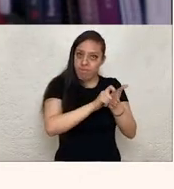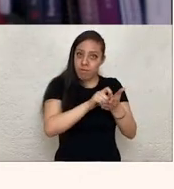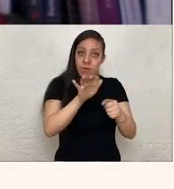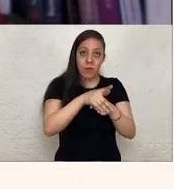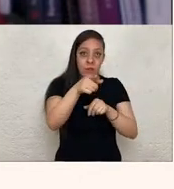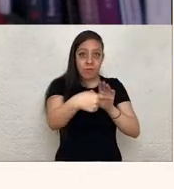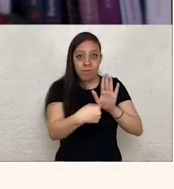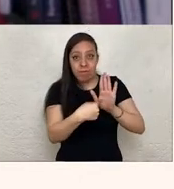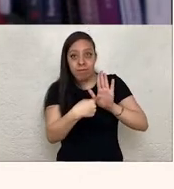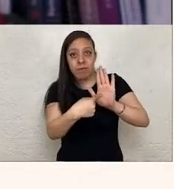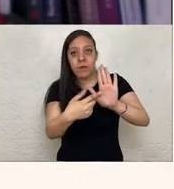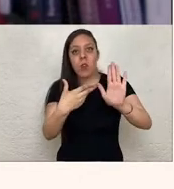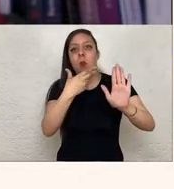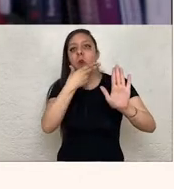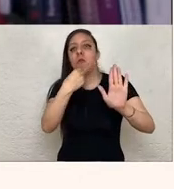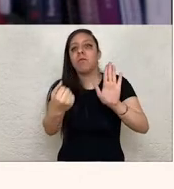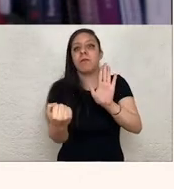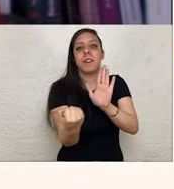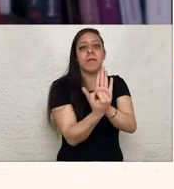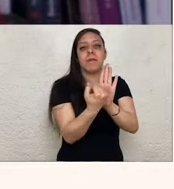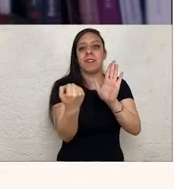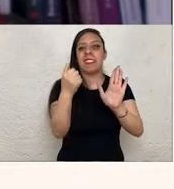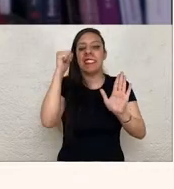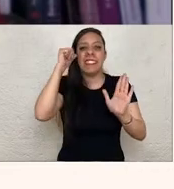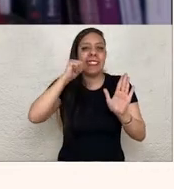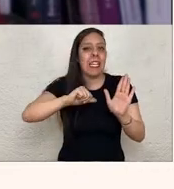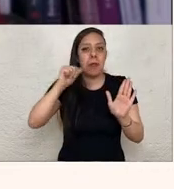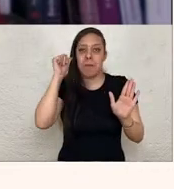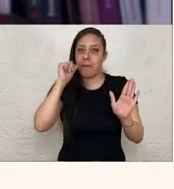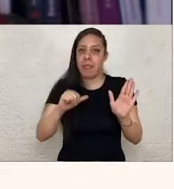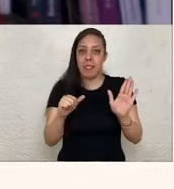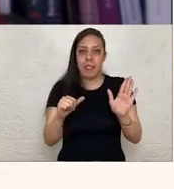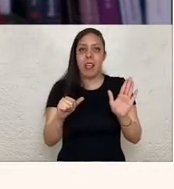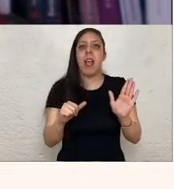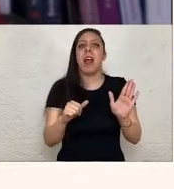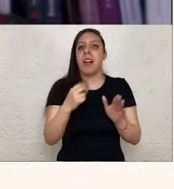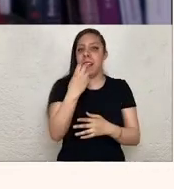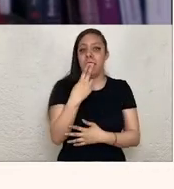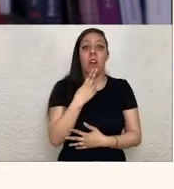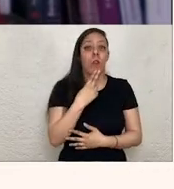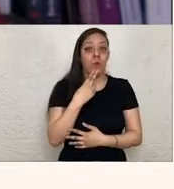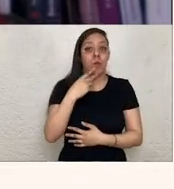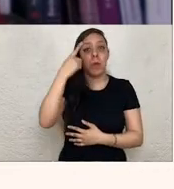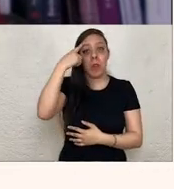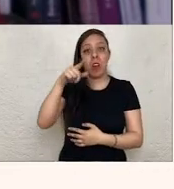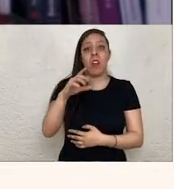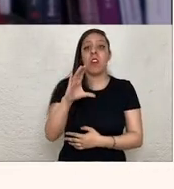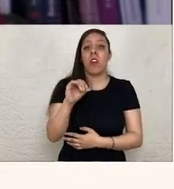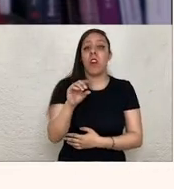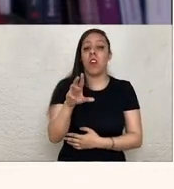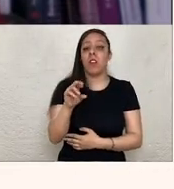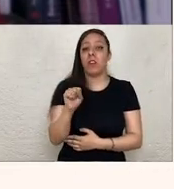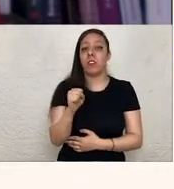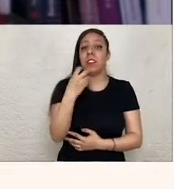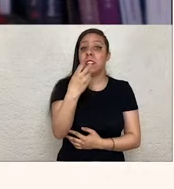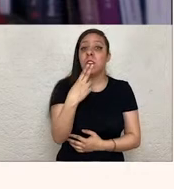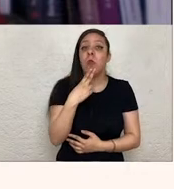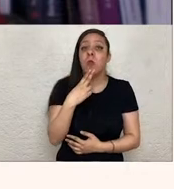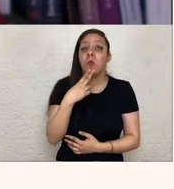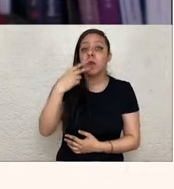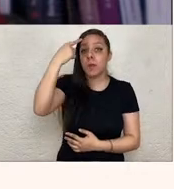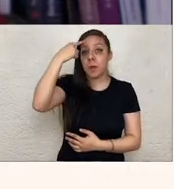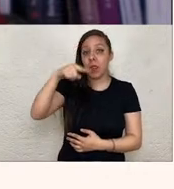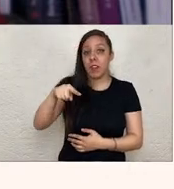construido una visión patriarcal, cerrada, fija, que le es funcional al capitalismo, que le es